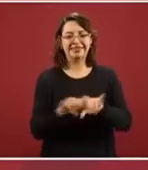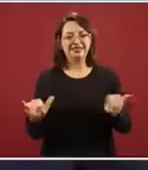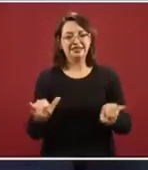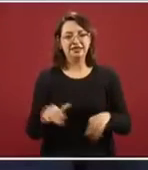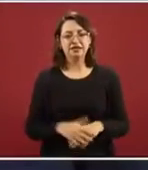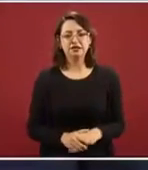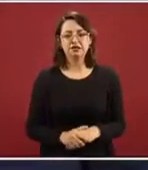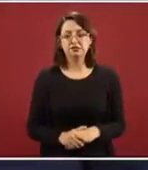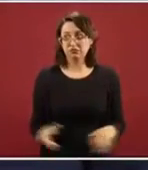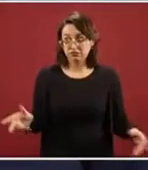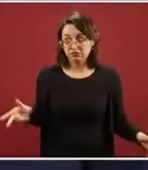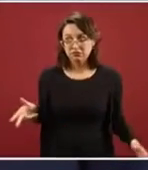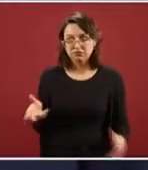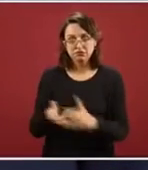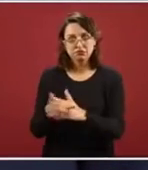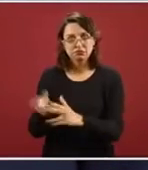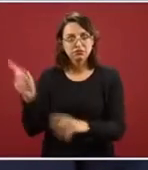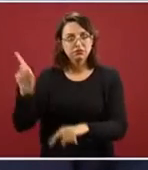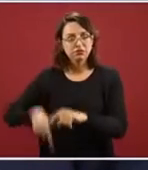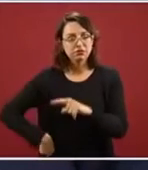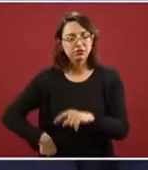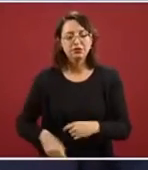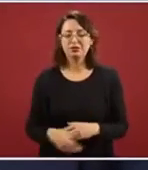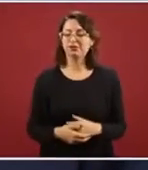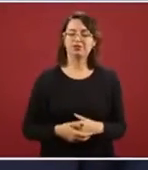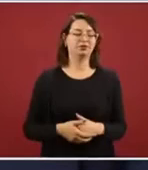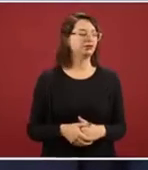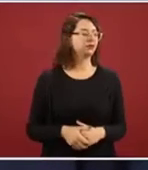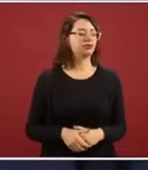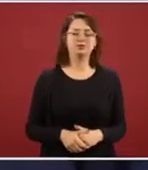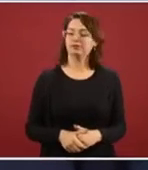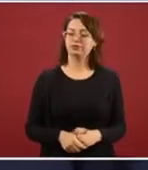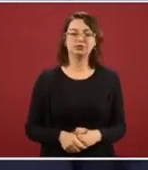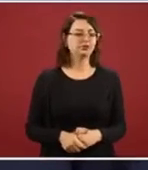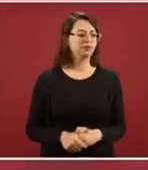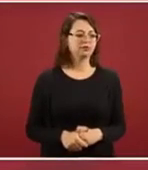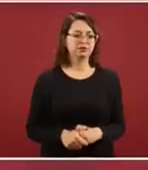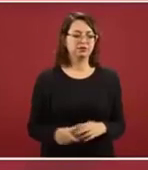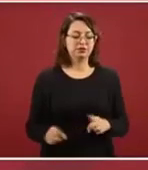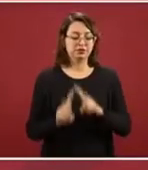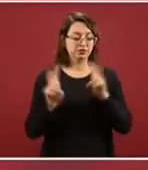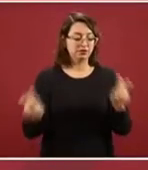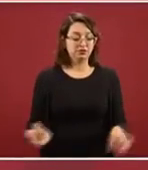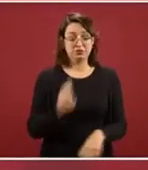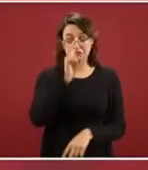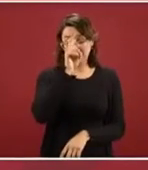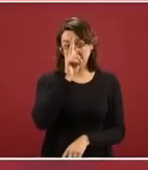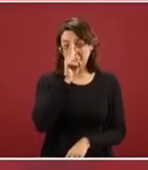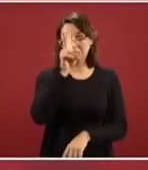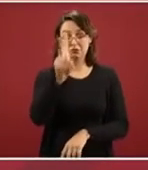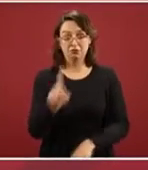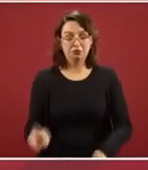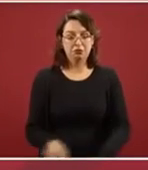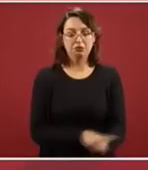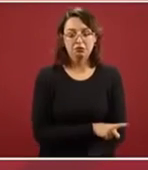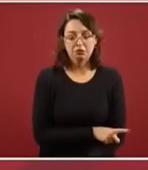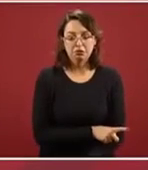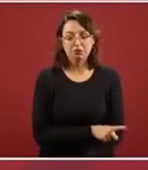eliminar a nadie. La política de venganza o de